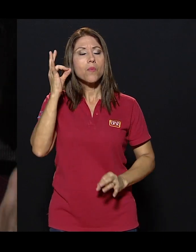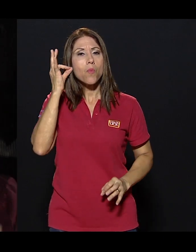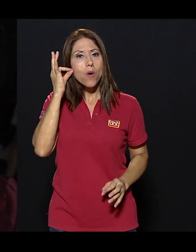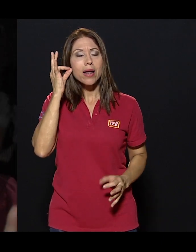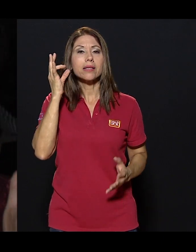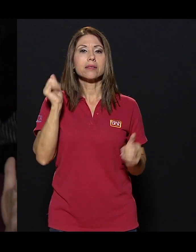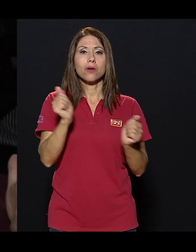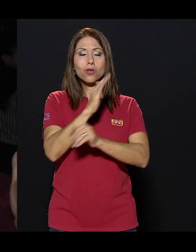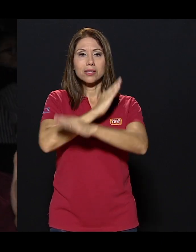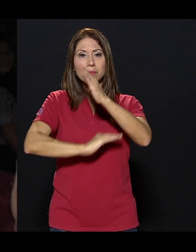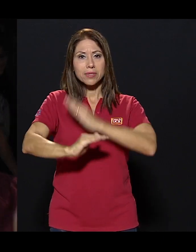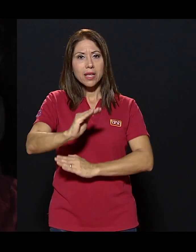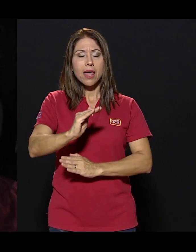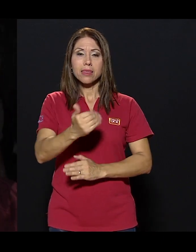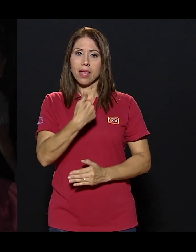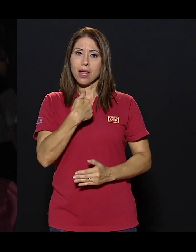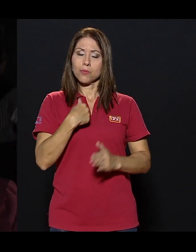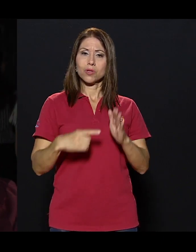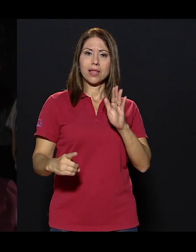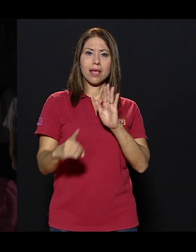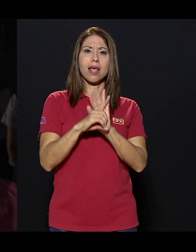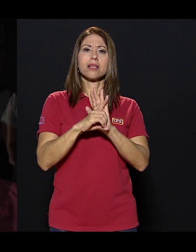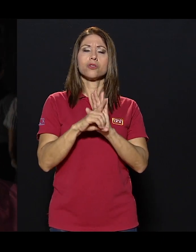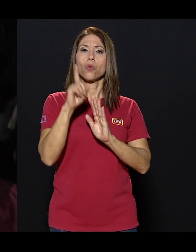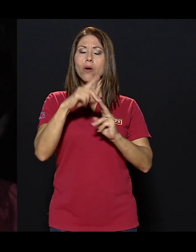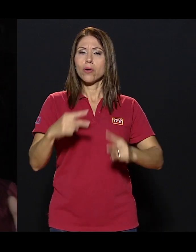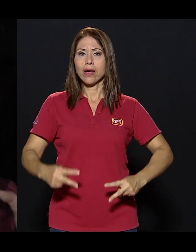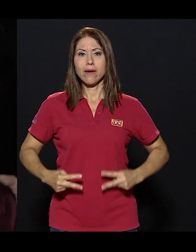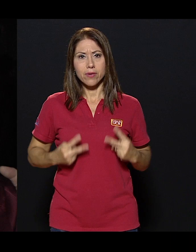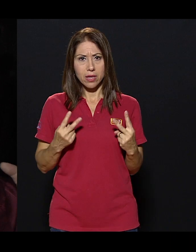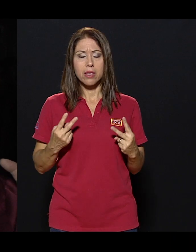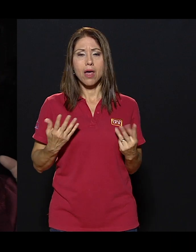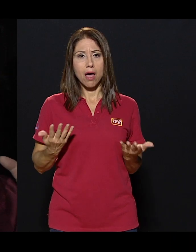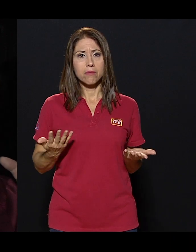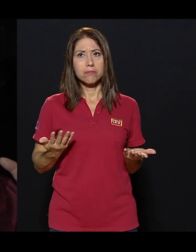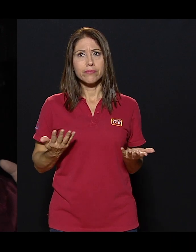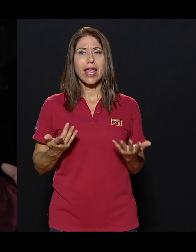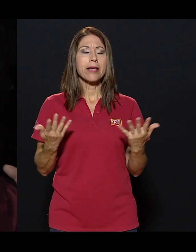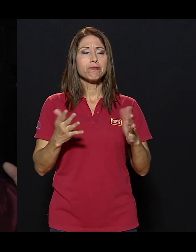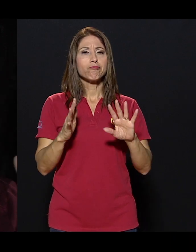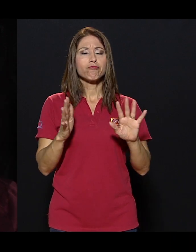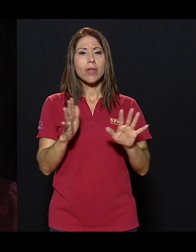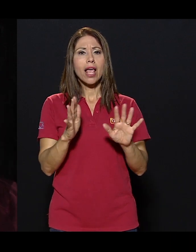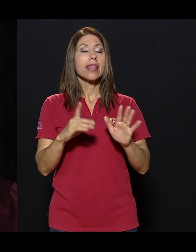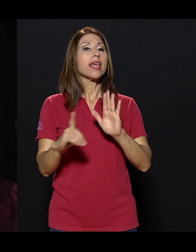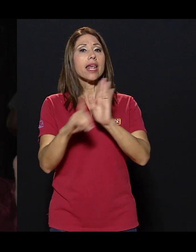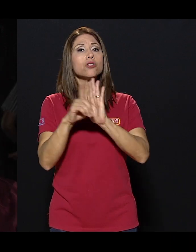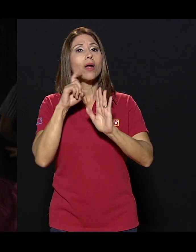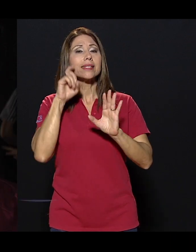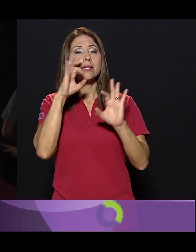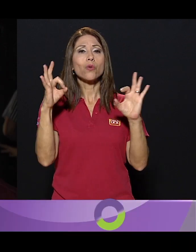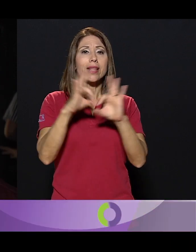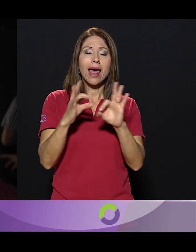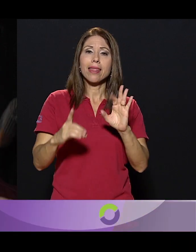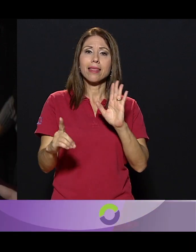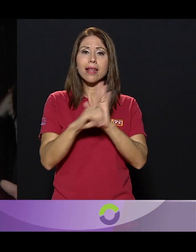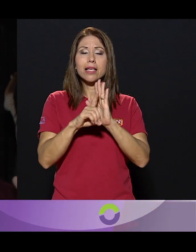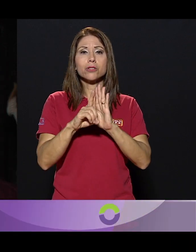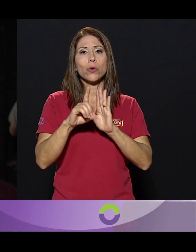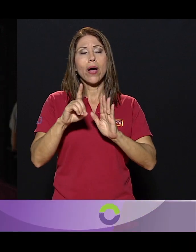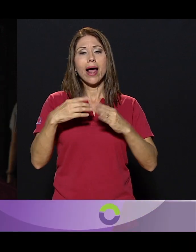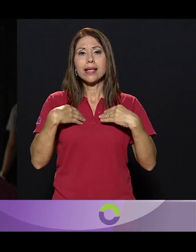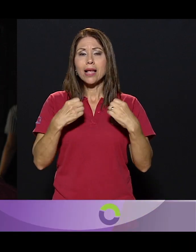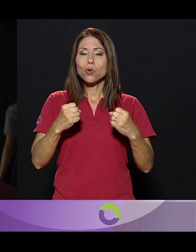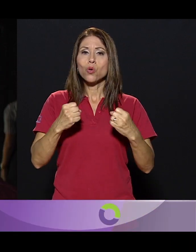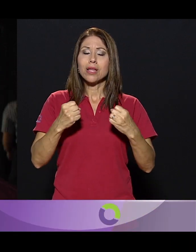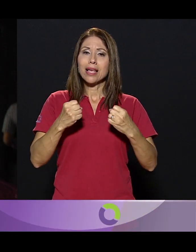que las mujeres con discapacidad tenemos el derecho a una vida, al derecho a la sexualidad, el derecho a la salud